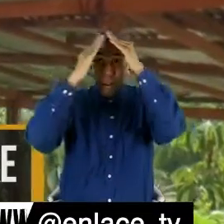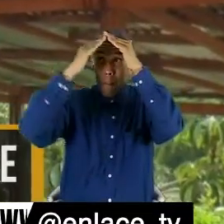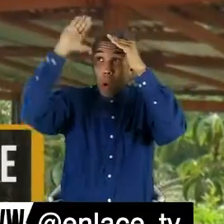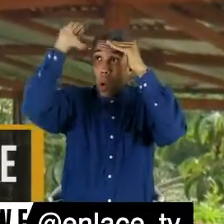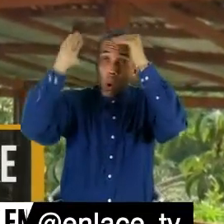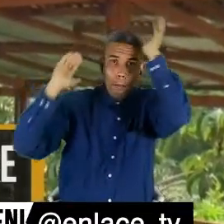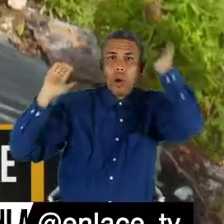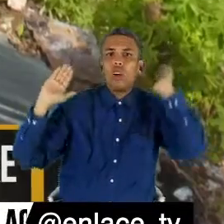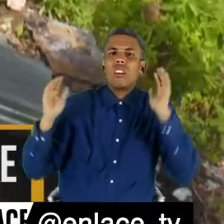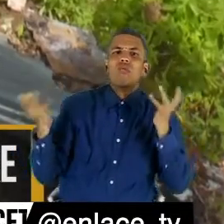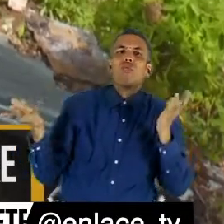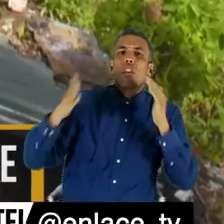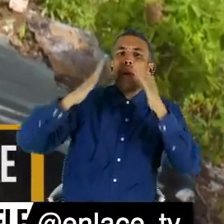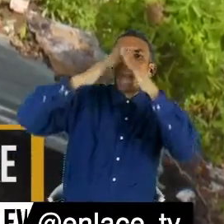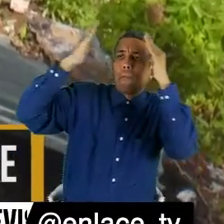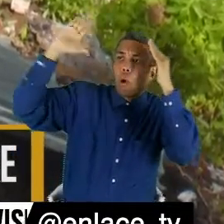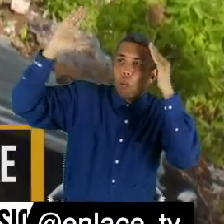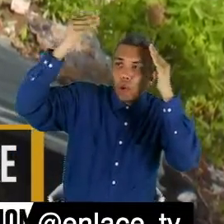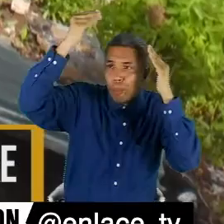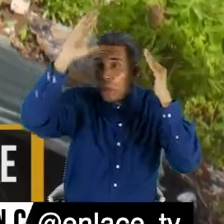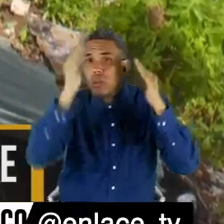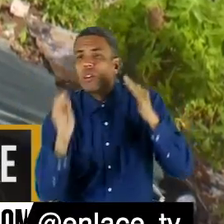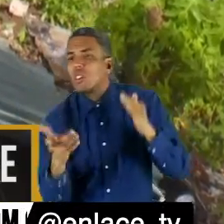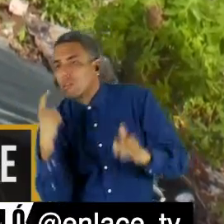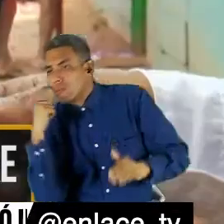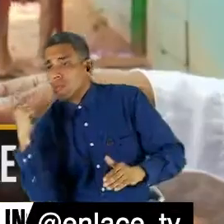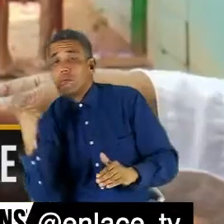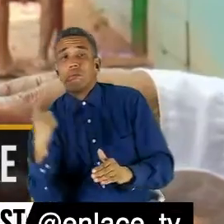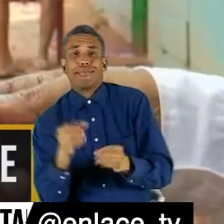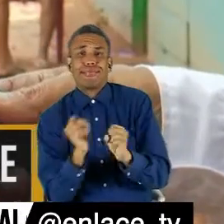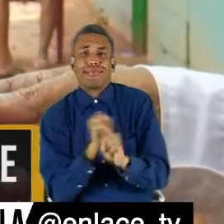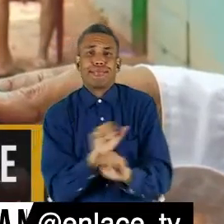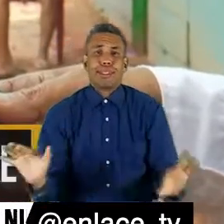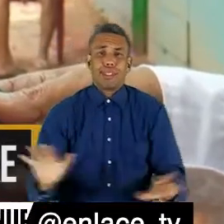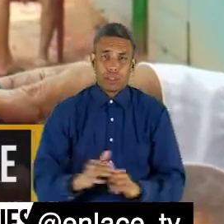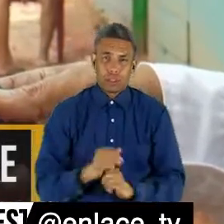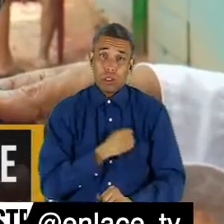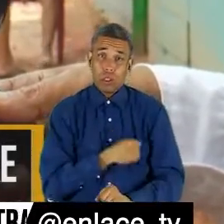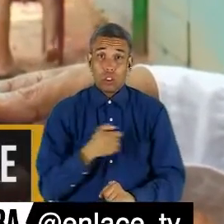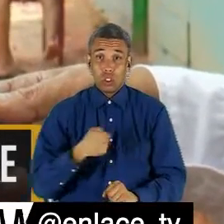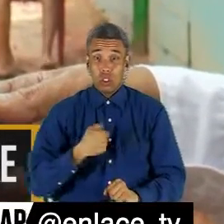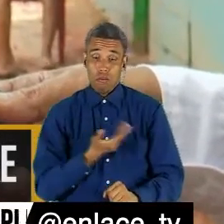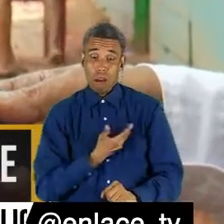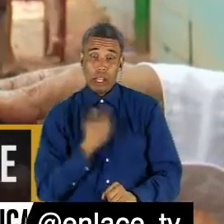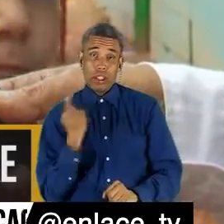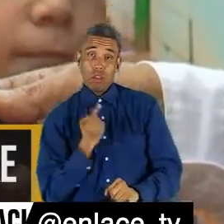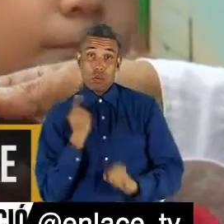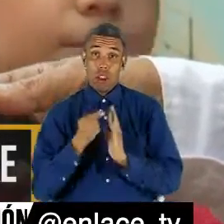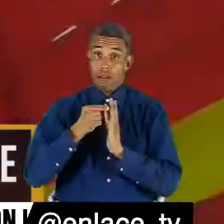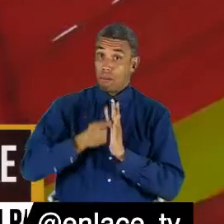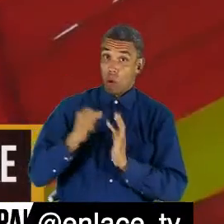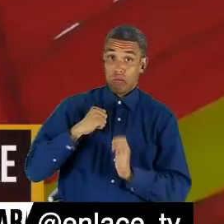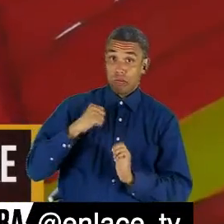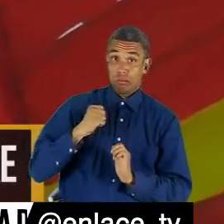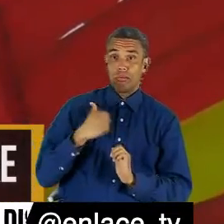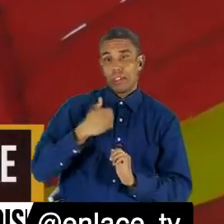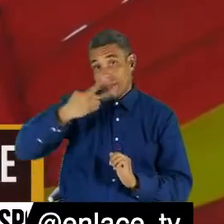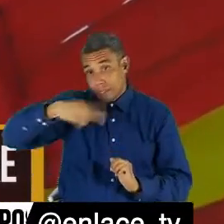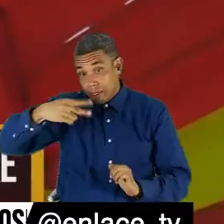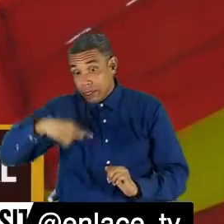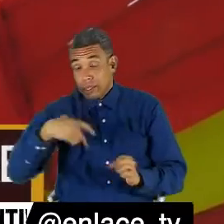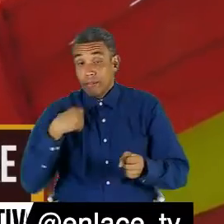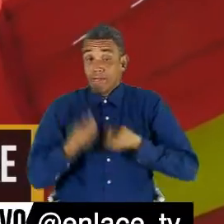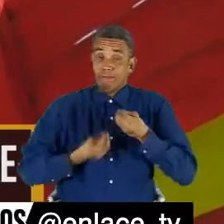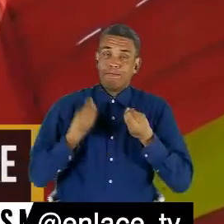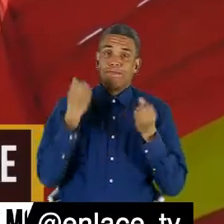todavía el SIN se me perdió, no sé. Y pues sí, soy madre soltera, tengo 3 hijos y preocupante por mis hijos. Otras viviendas